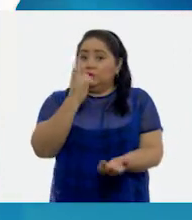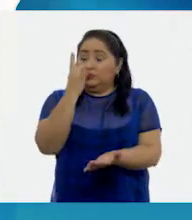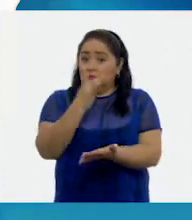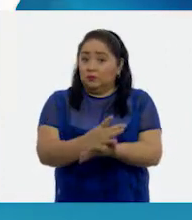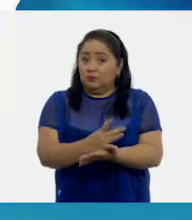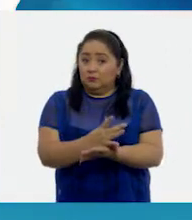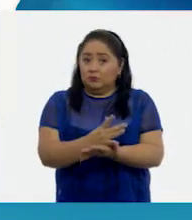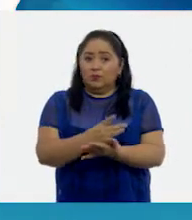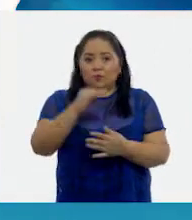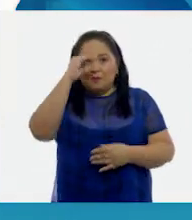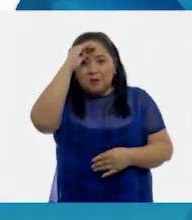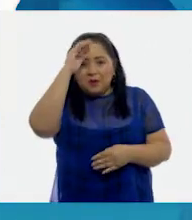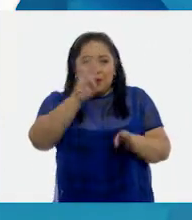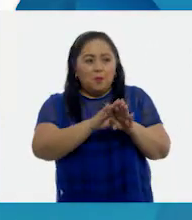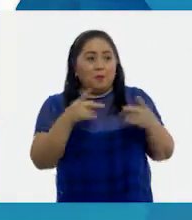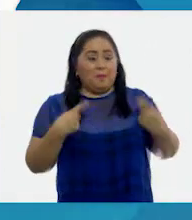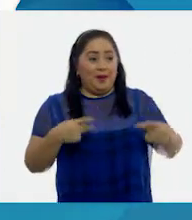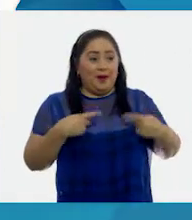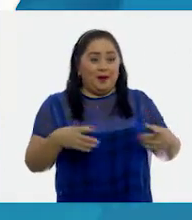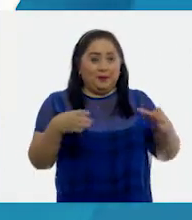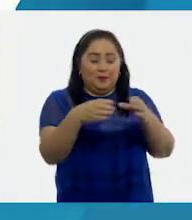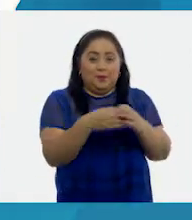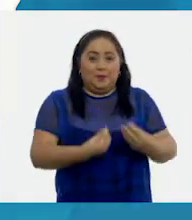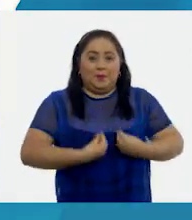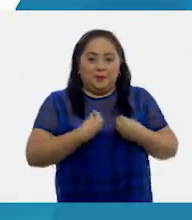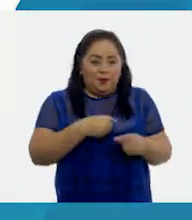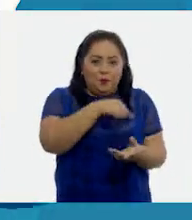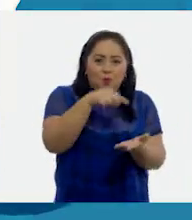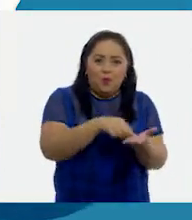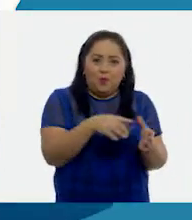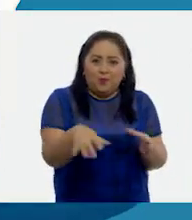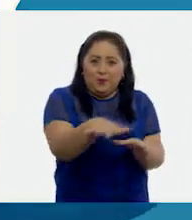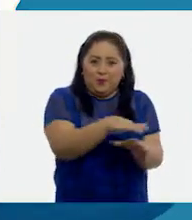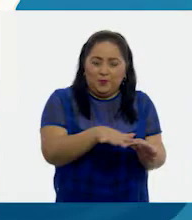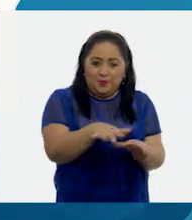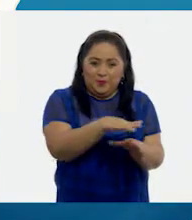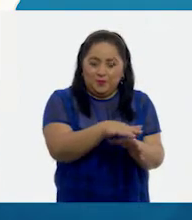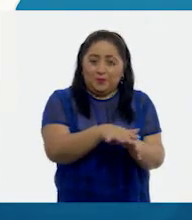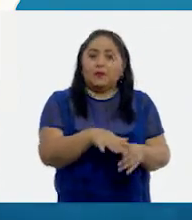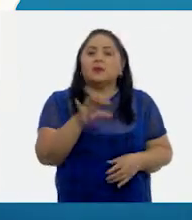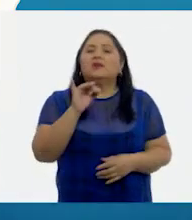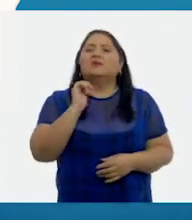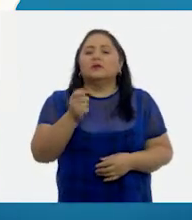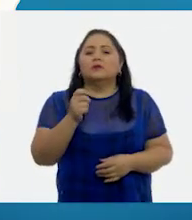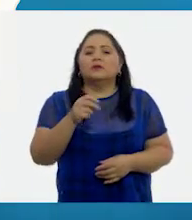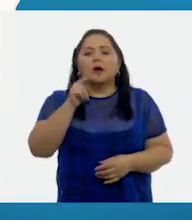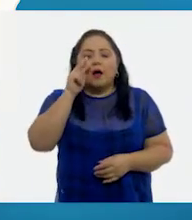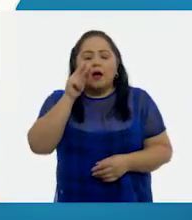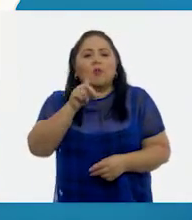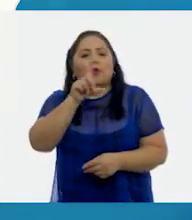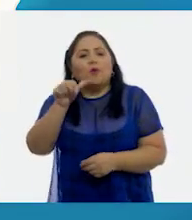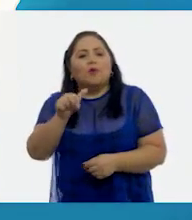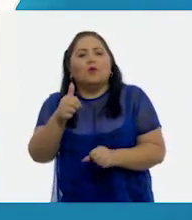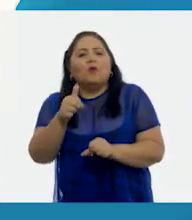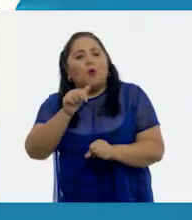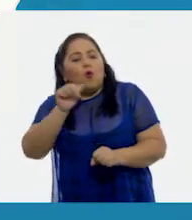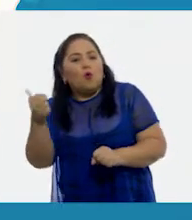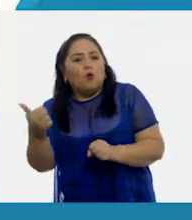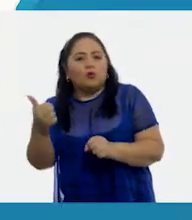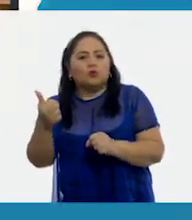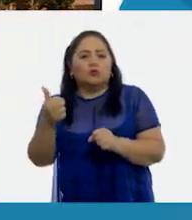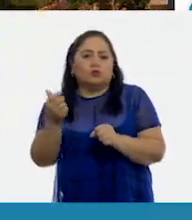se considera la cantidad de personas que viven en una localidad, sino que se toman en cuenta